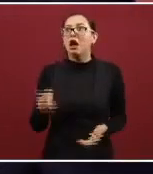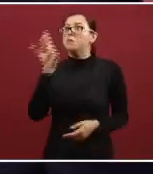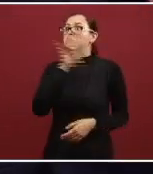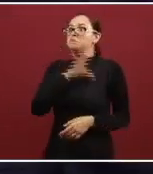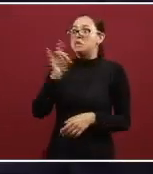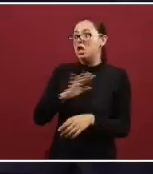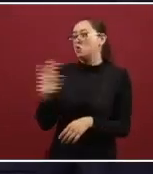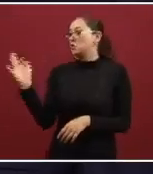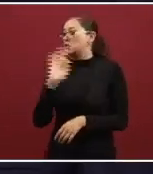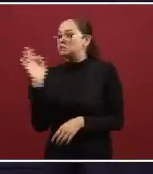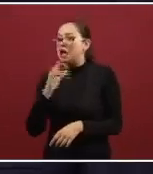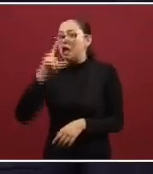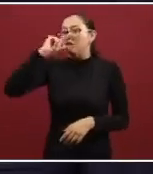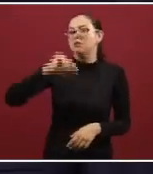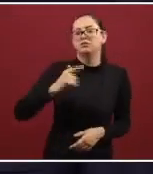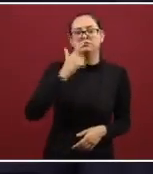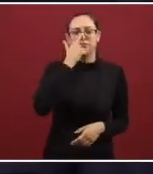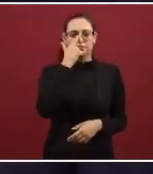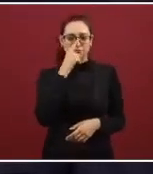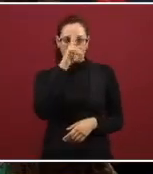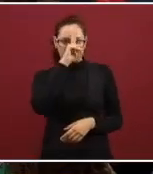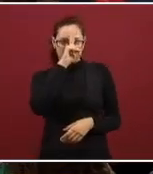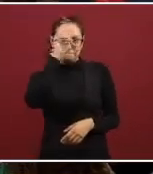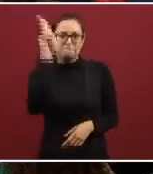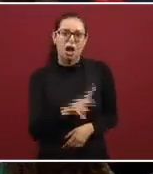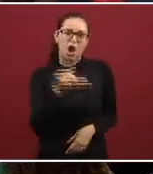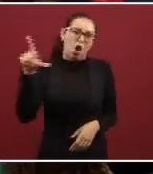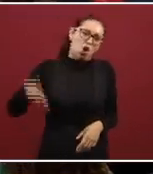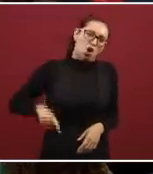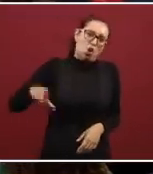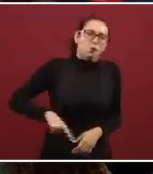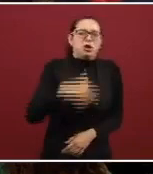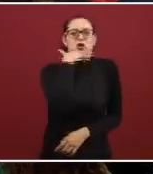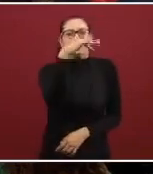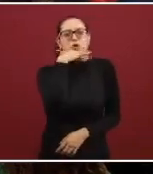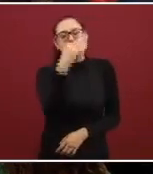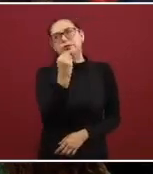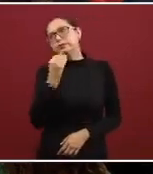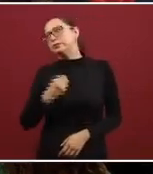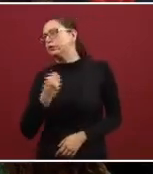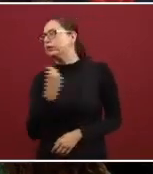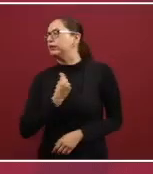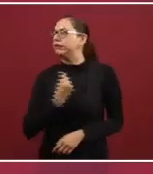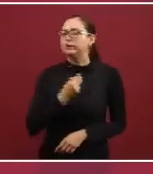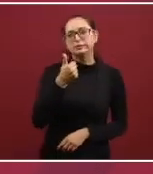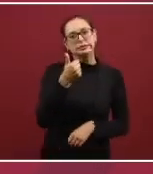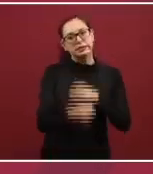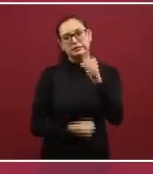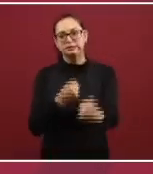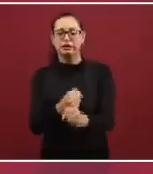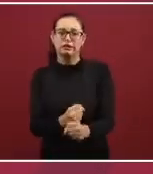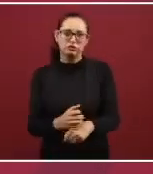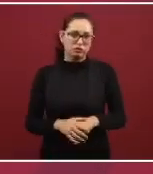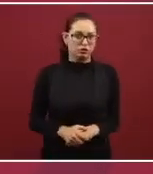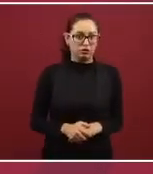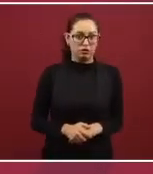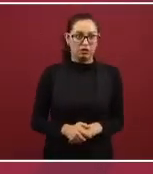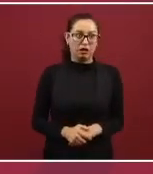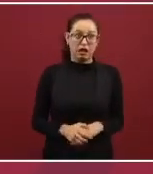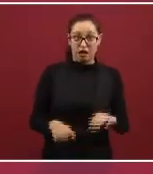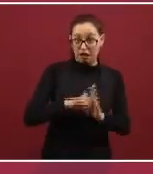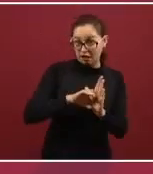gobierno corrupto, que lo tengas que aguantar 6 años. No voy a poner ejemplos,